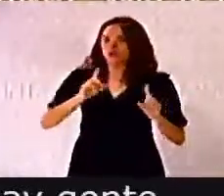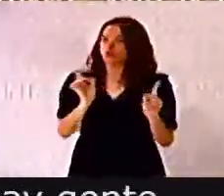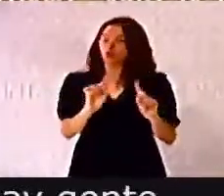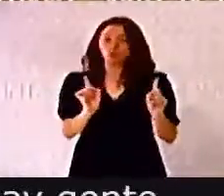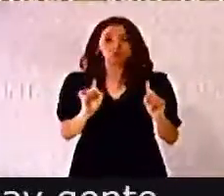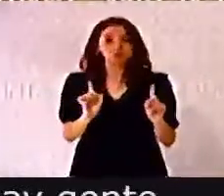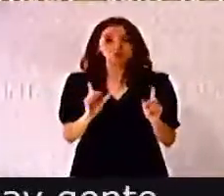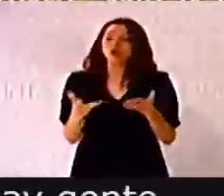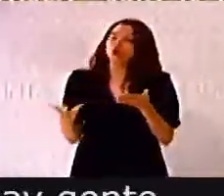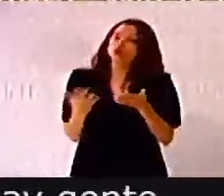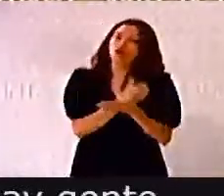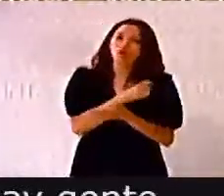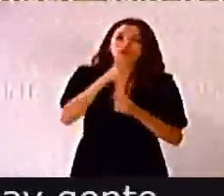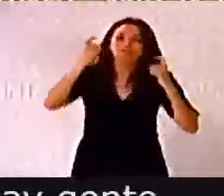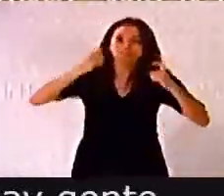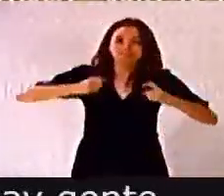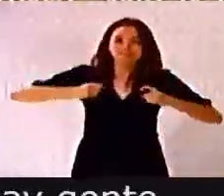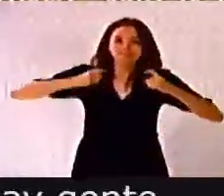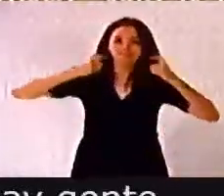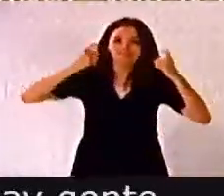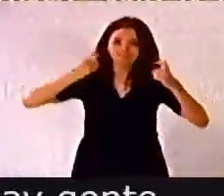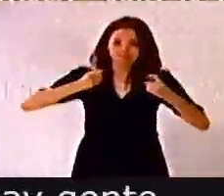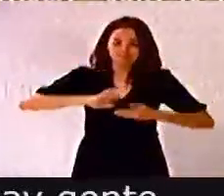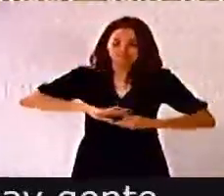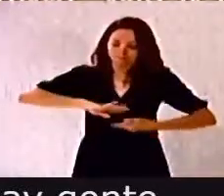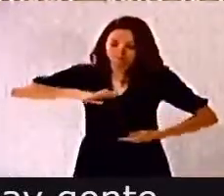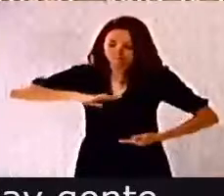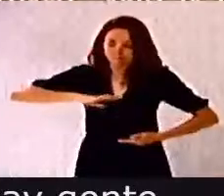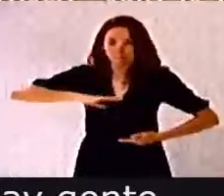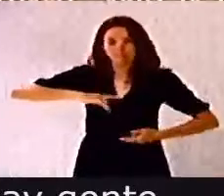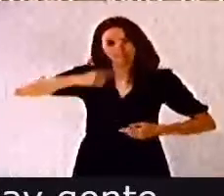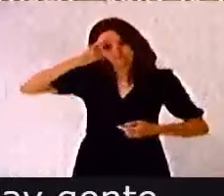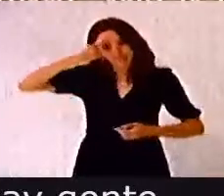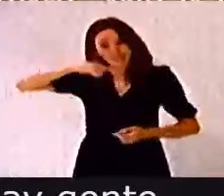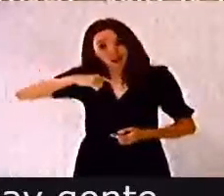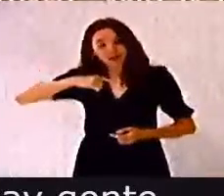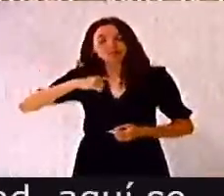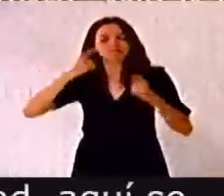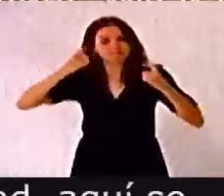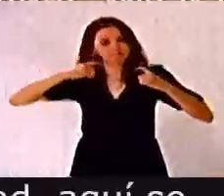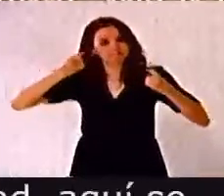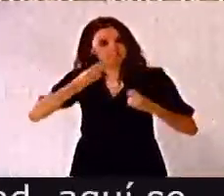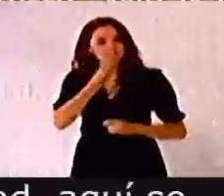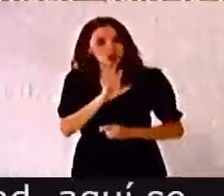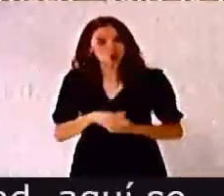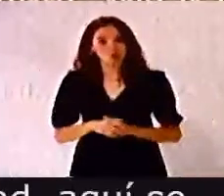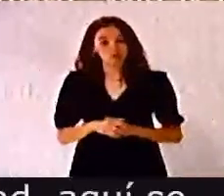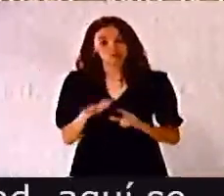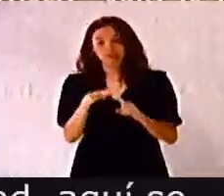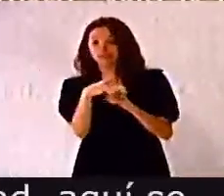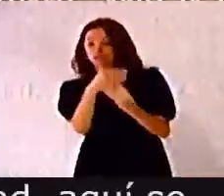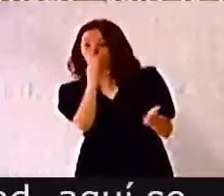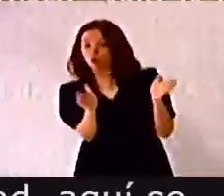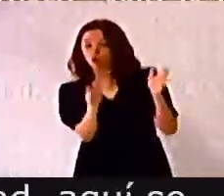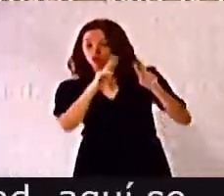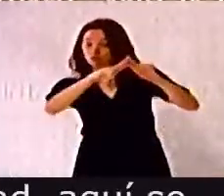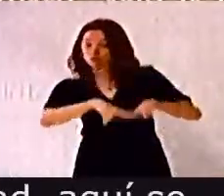aquí está todo el mundo haciendo lo mejor que puede y lo mejor que sabe. Y en ese contexto yo creo que habría que pedir